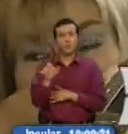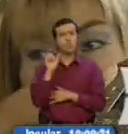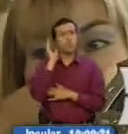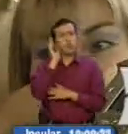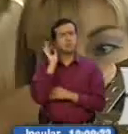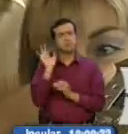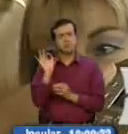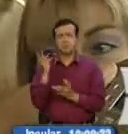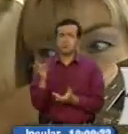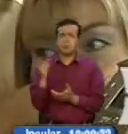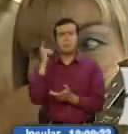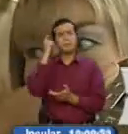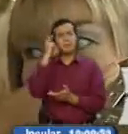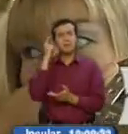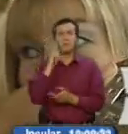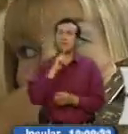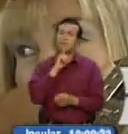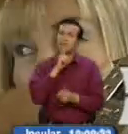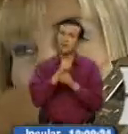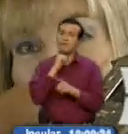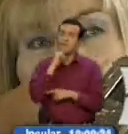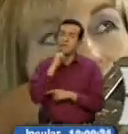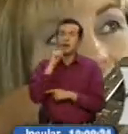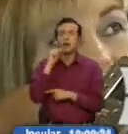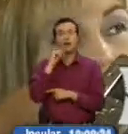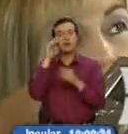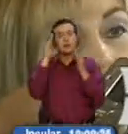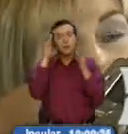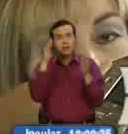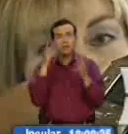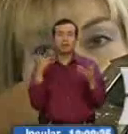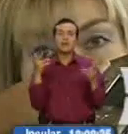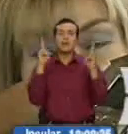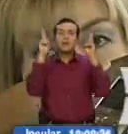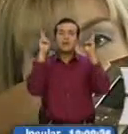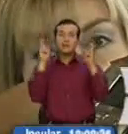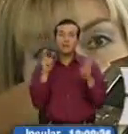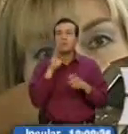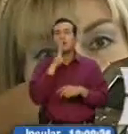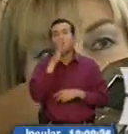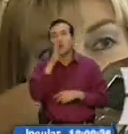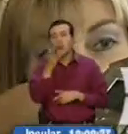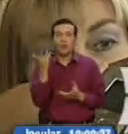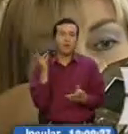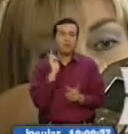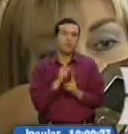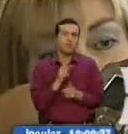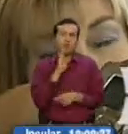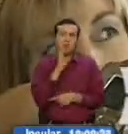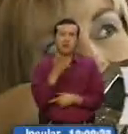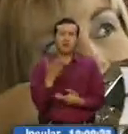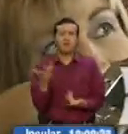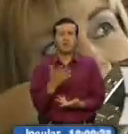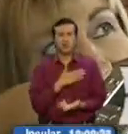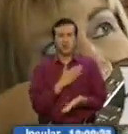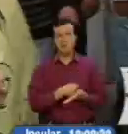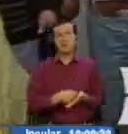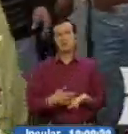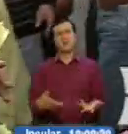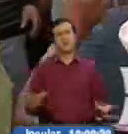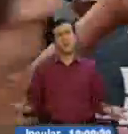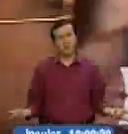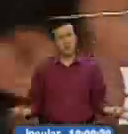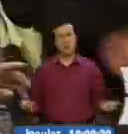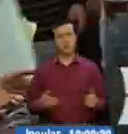le digo, tiene que afinar sus percepciones de la ironía y de las bromas. ¿Yo qué voy a firmar, pues?